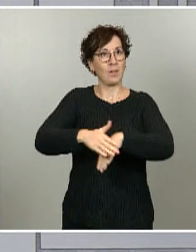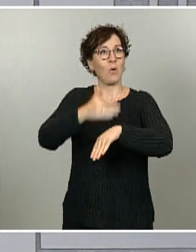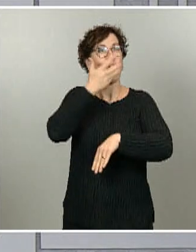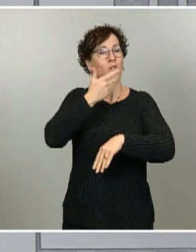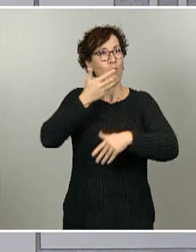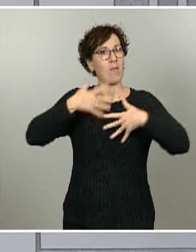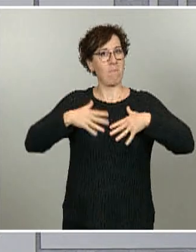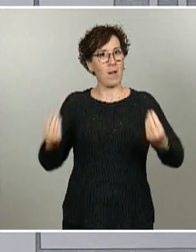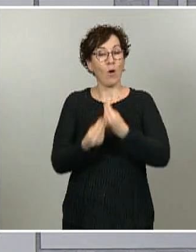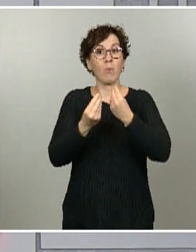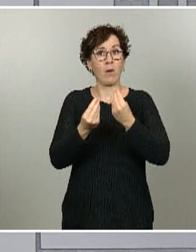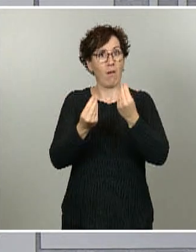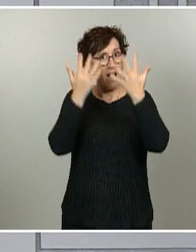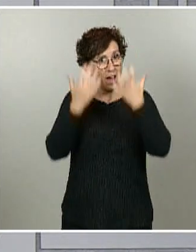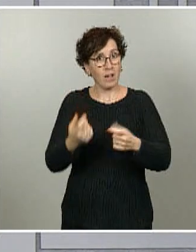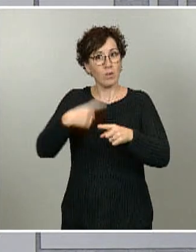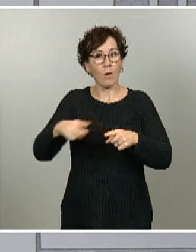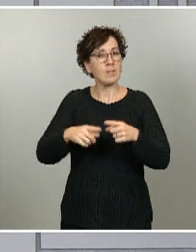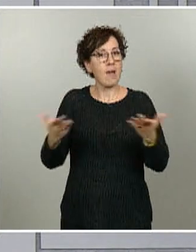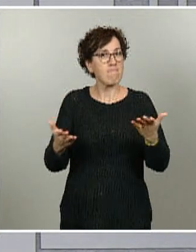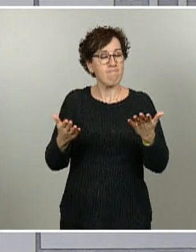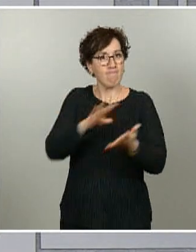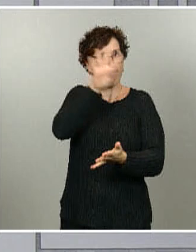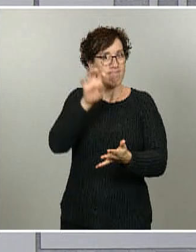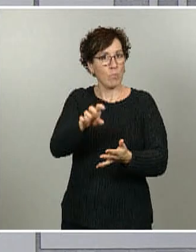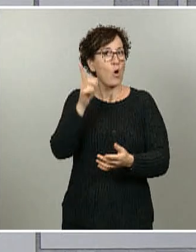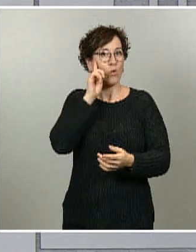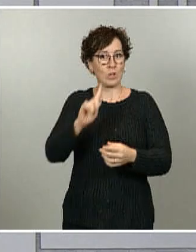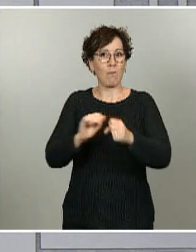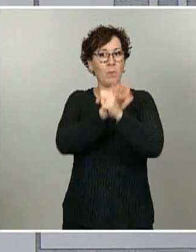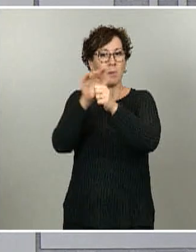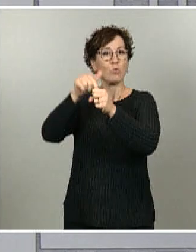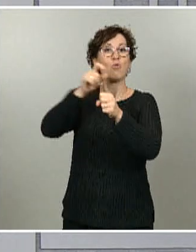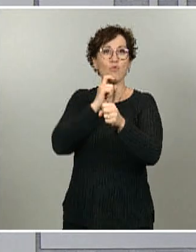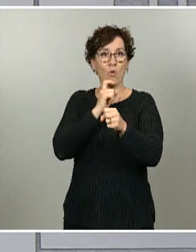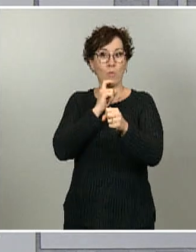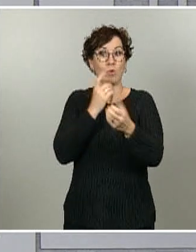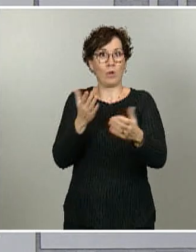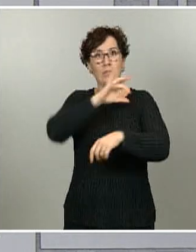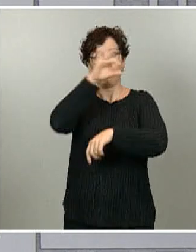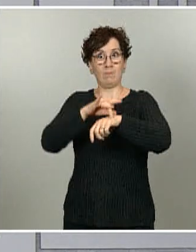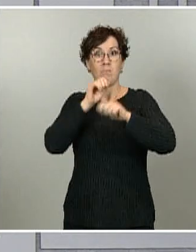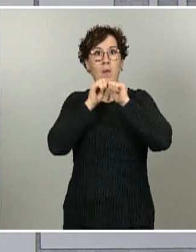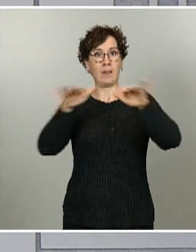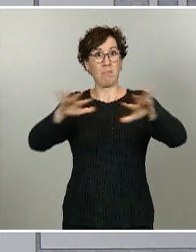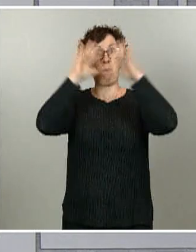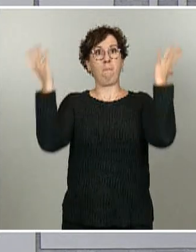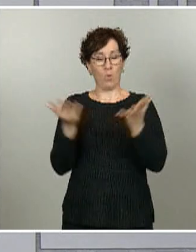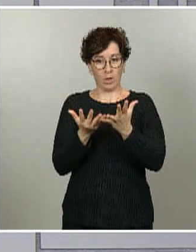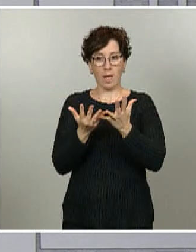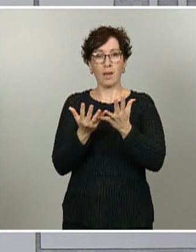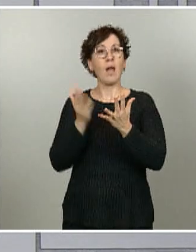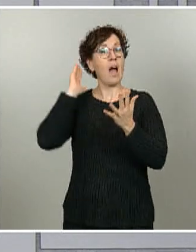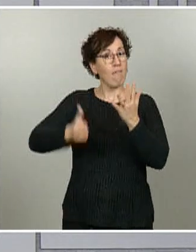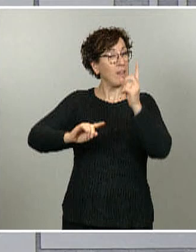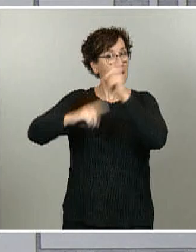enfermedad. Y por tanto, ante una pandemia mundial sin precedentes que afecta más a aquellos países con más tráfico de personas, hay que actuar